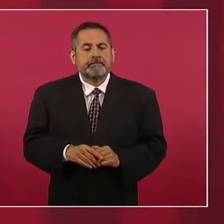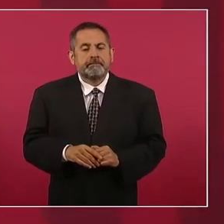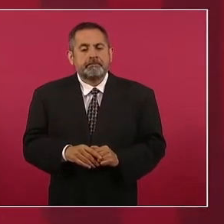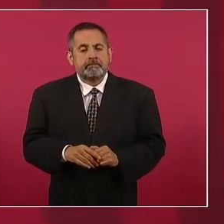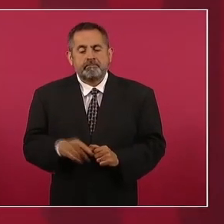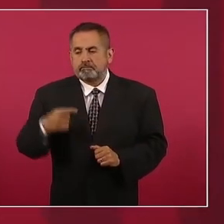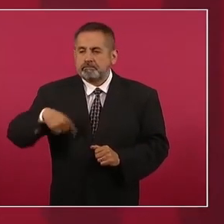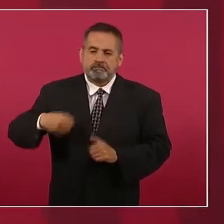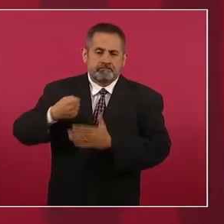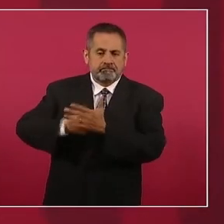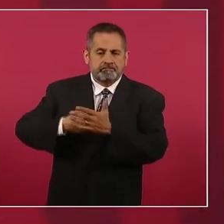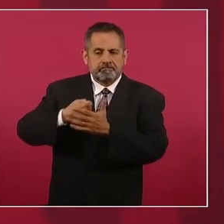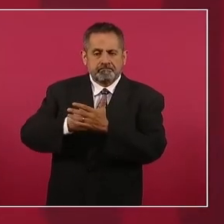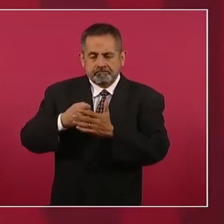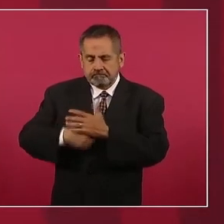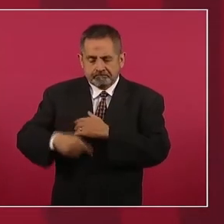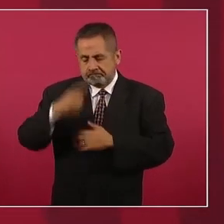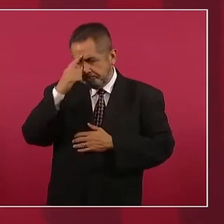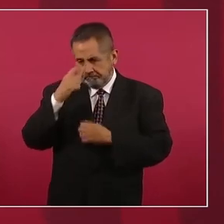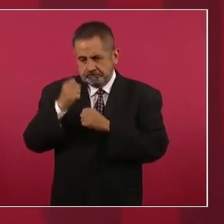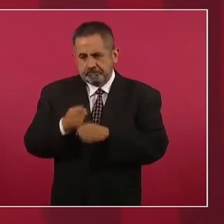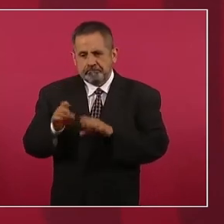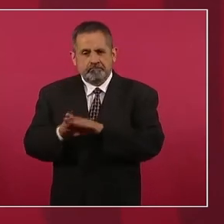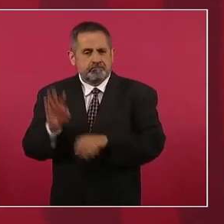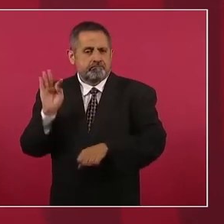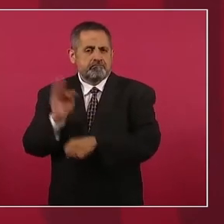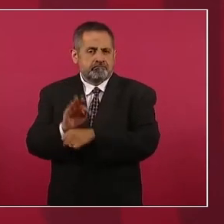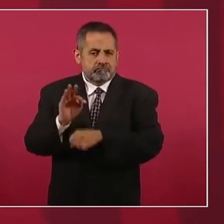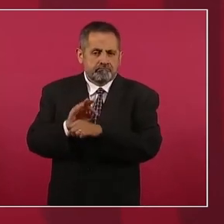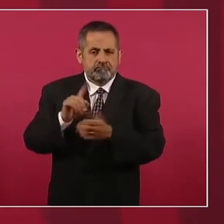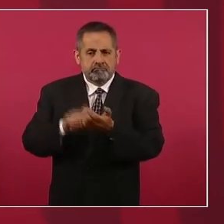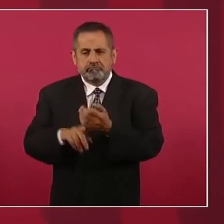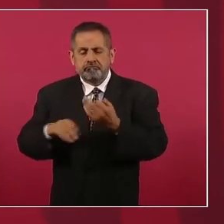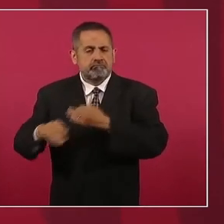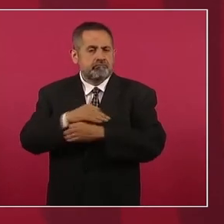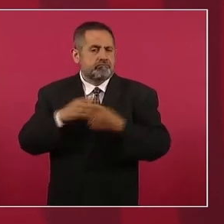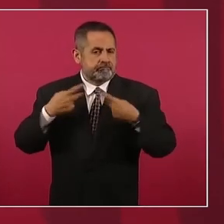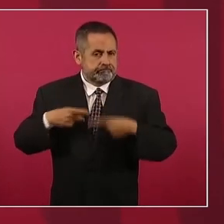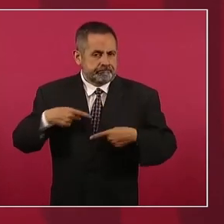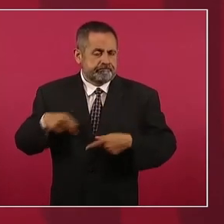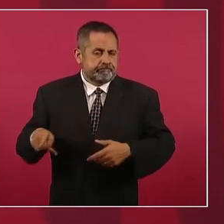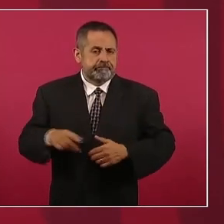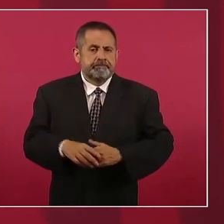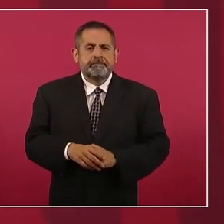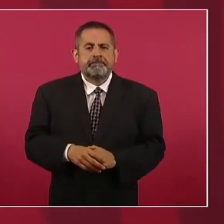y luchamos por convicción en favor del pueblo.